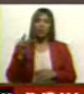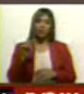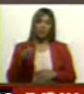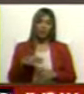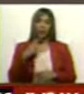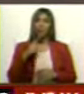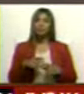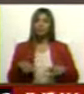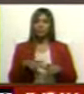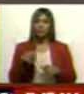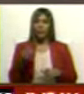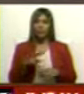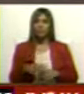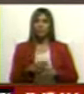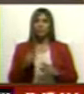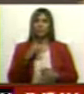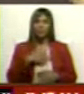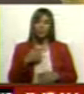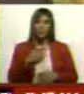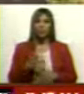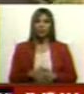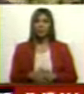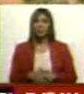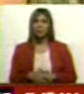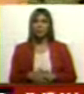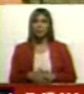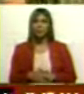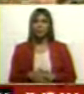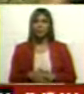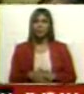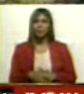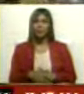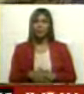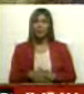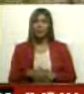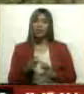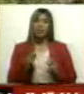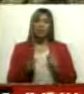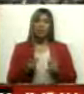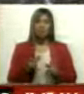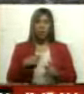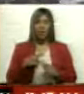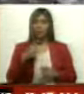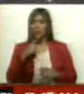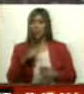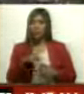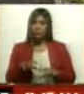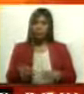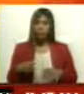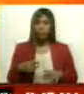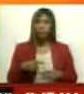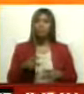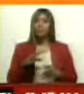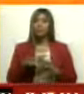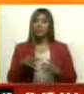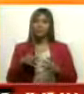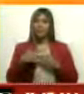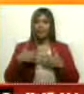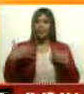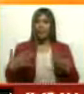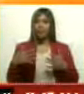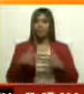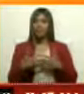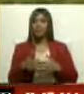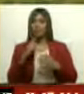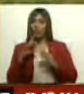territorio venezolano donde se intenta, producto de la ambición de las transnacionales de despojarnos de